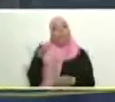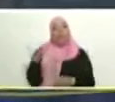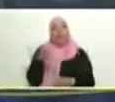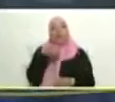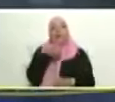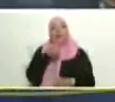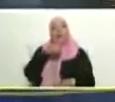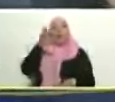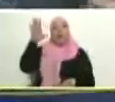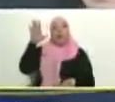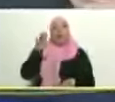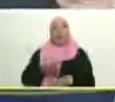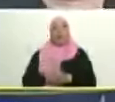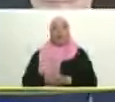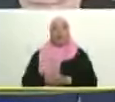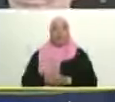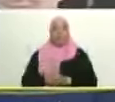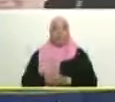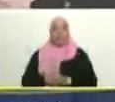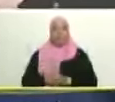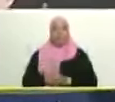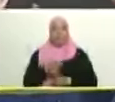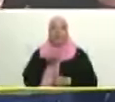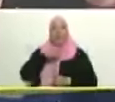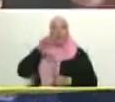Levanten la mano el personal que es arengado.